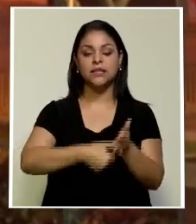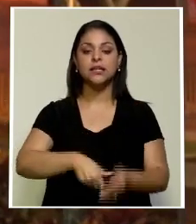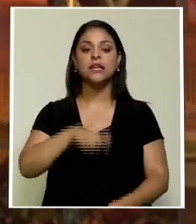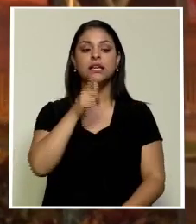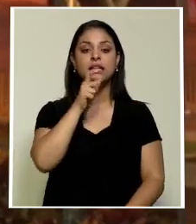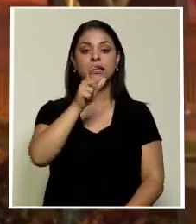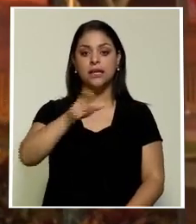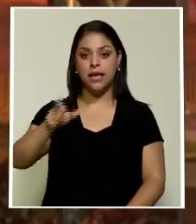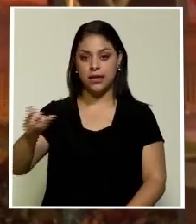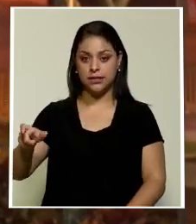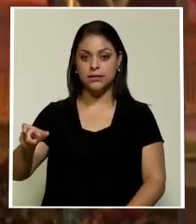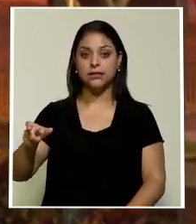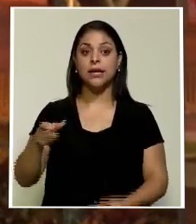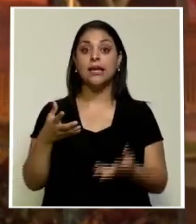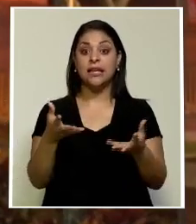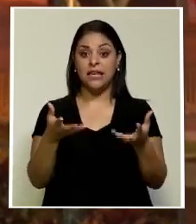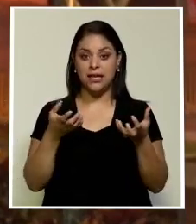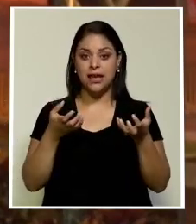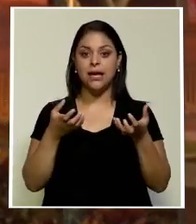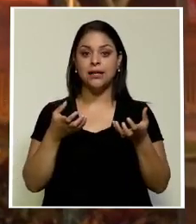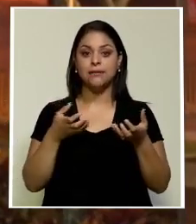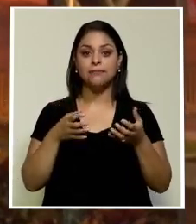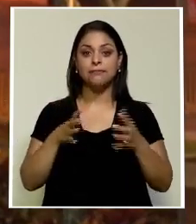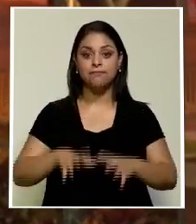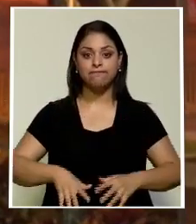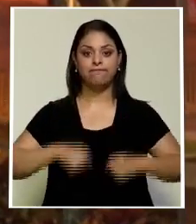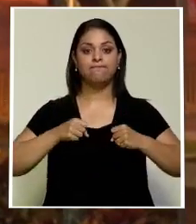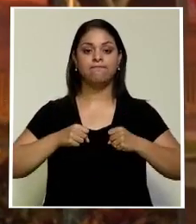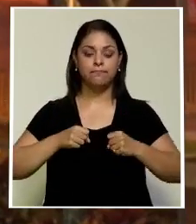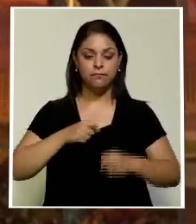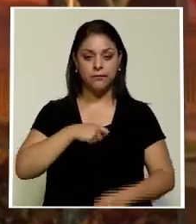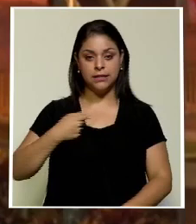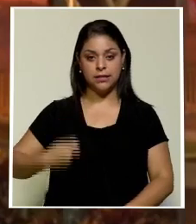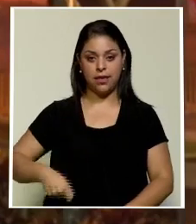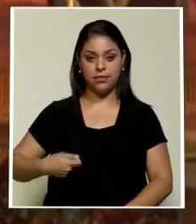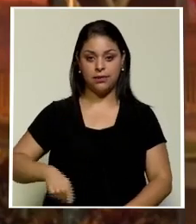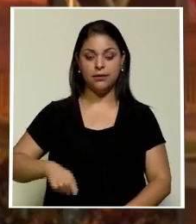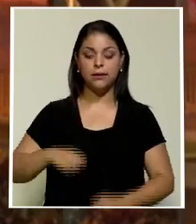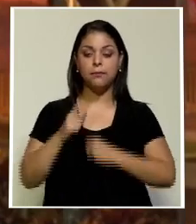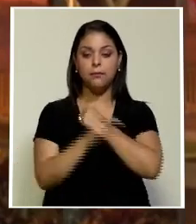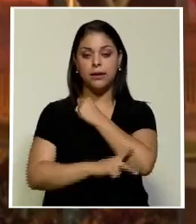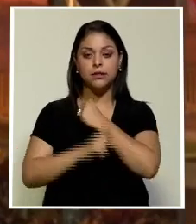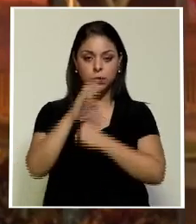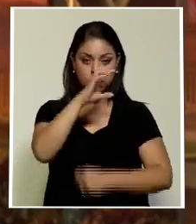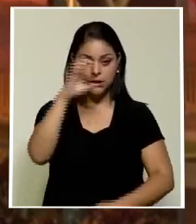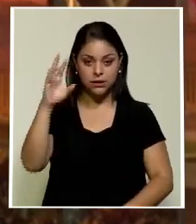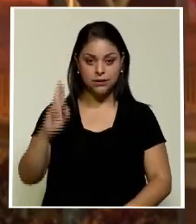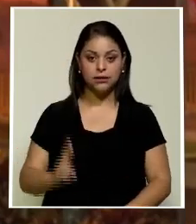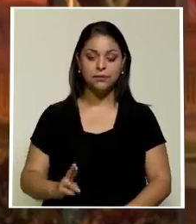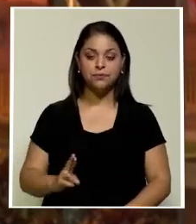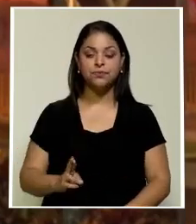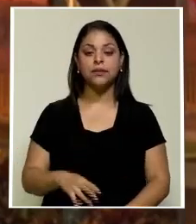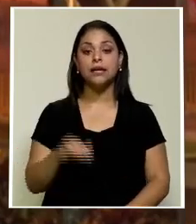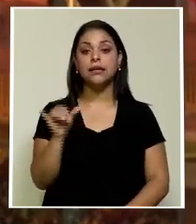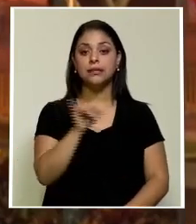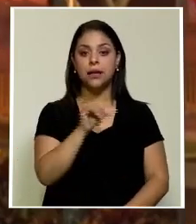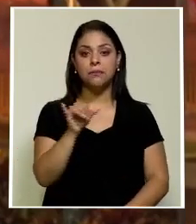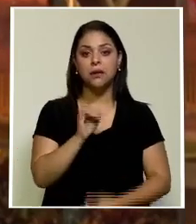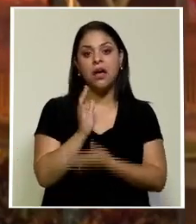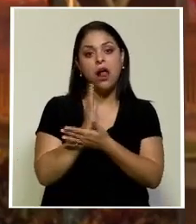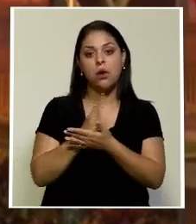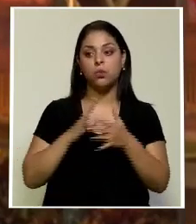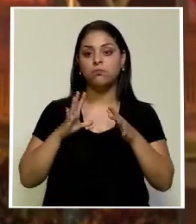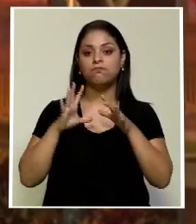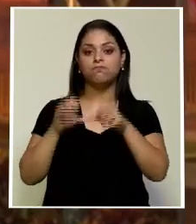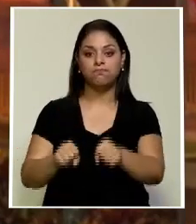personas que han querido pues aspirar a la presidencia de la República y así también a lo que es algún tipo de